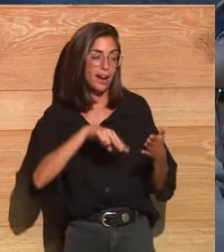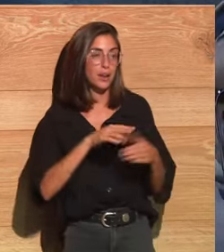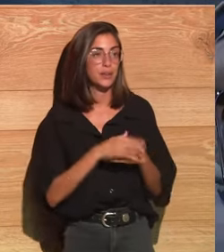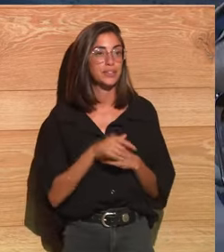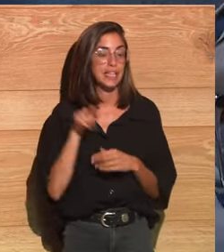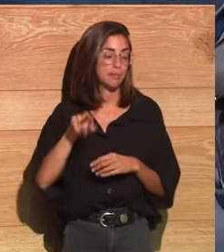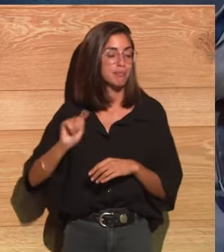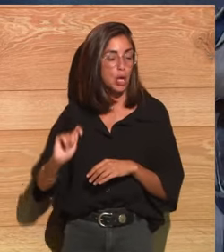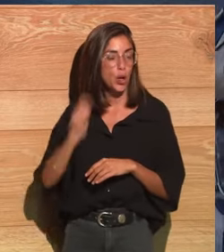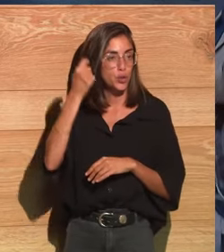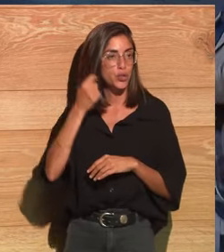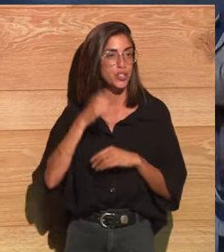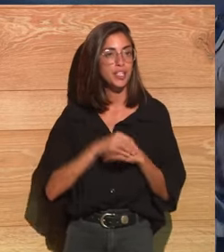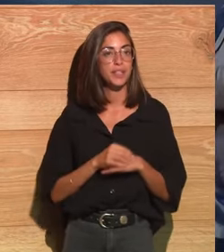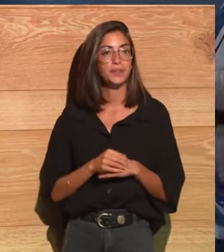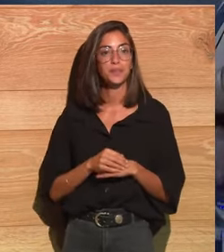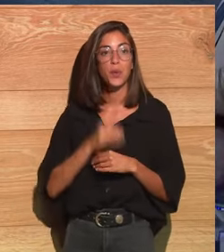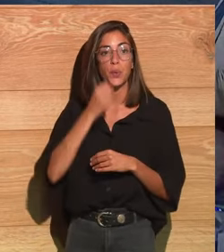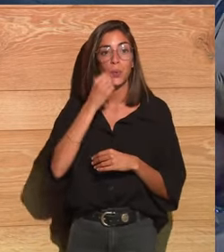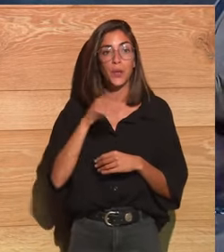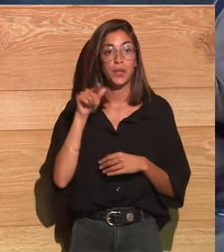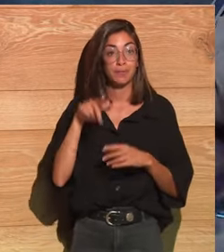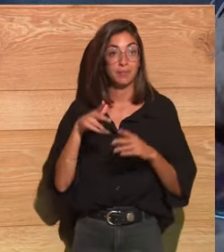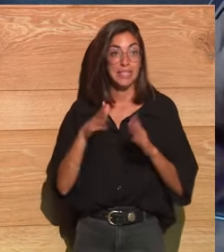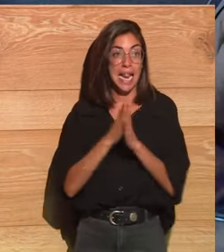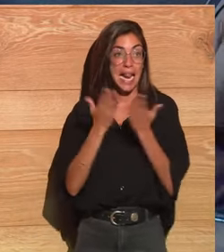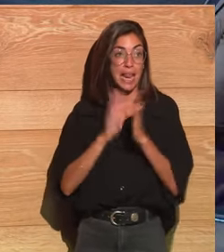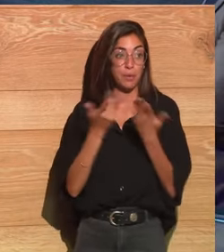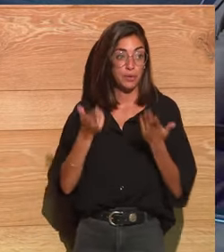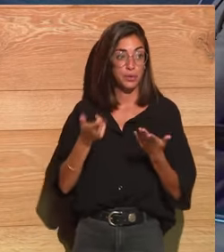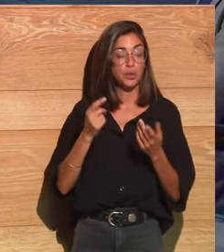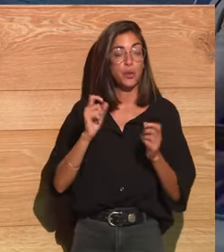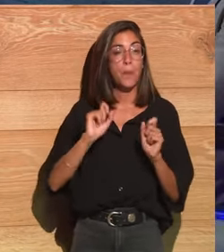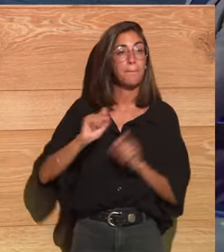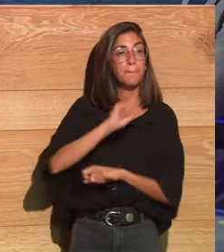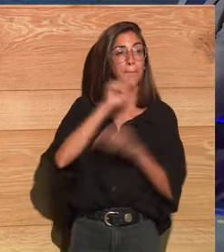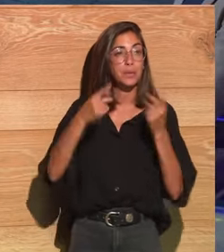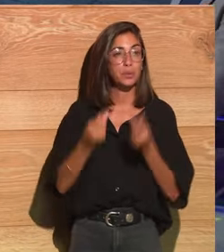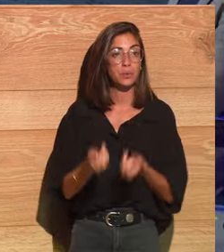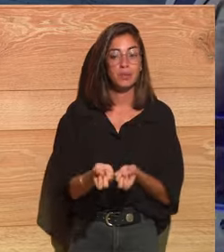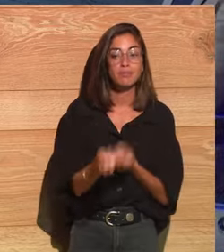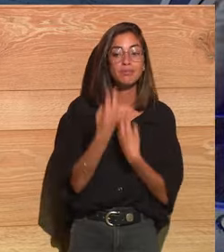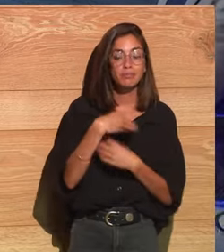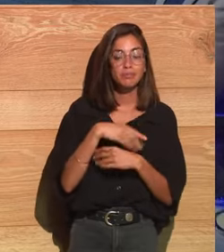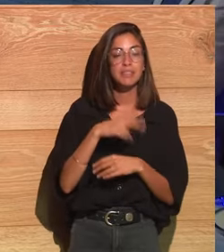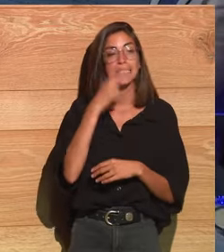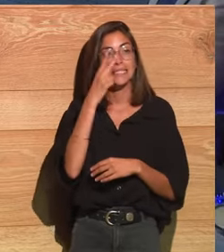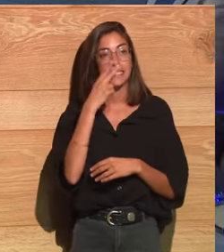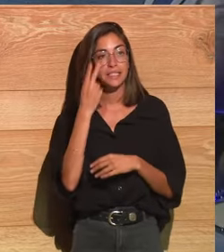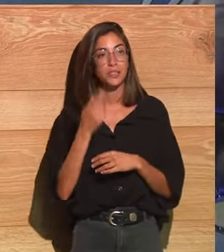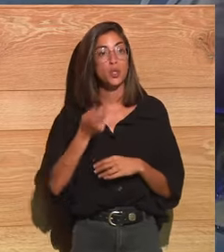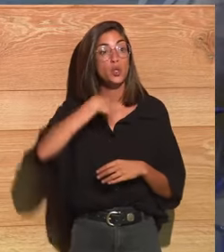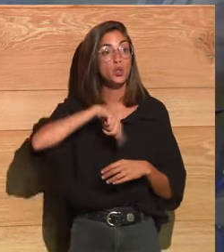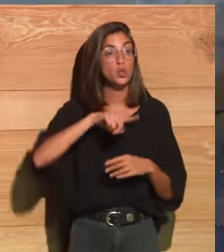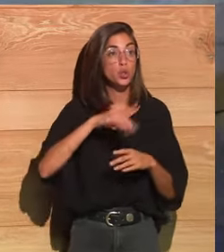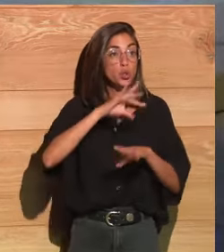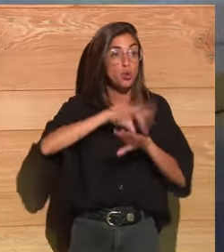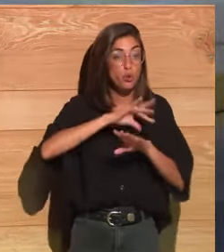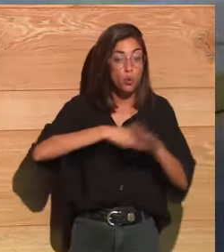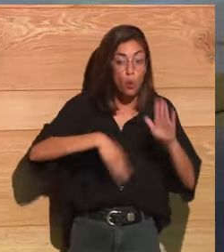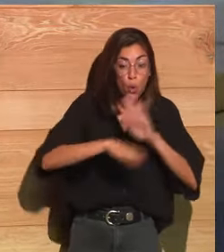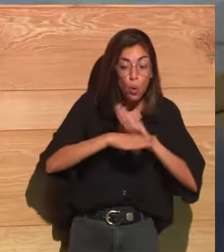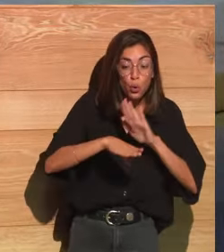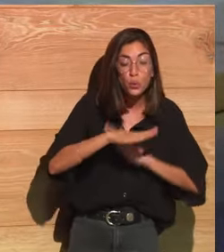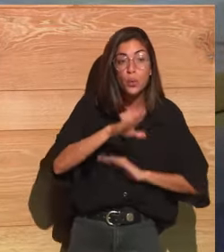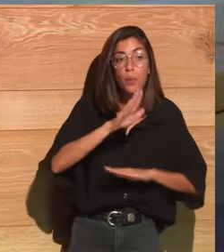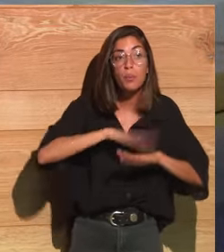consigue. Bueno, este libro de María nos lanza una pregunta muy interesante. ¿Por qué seguimos enfermando? ¿Por qué